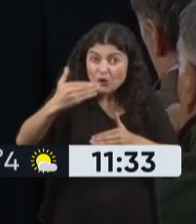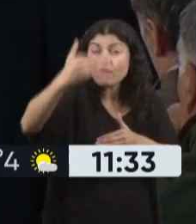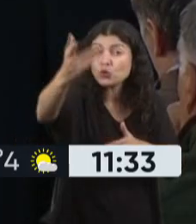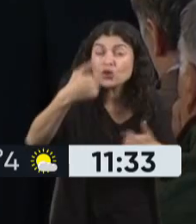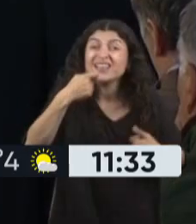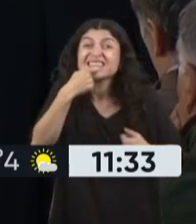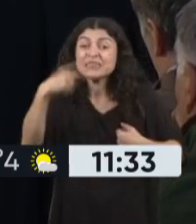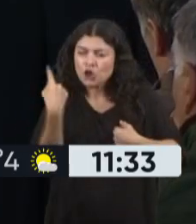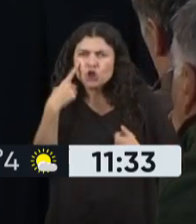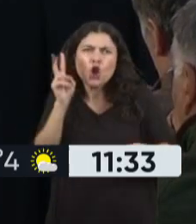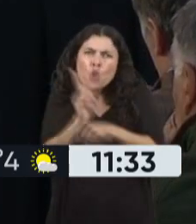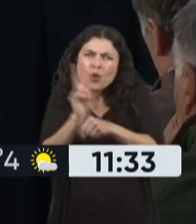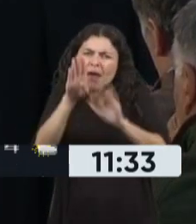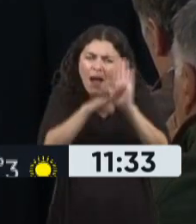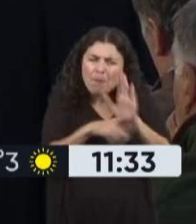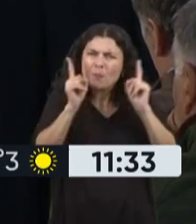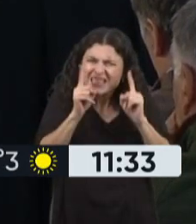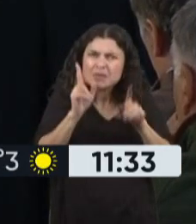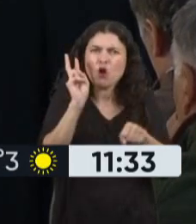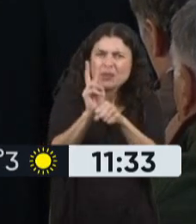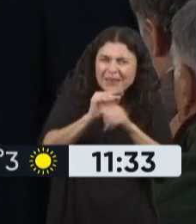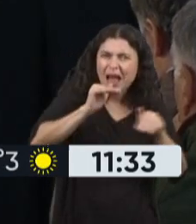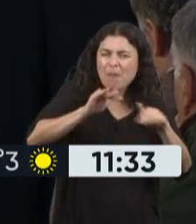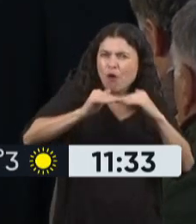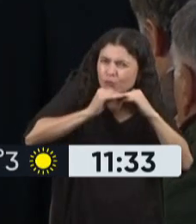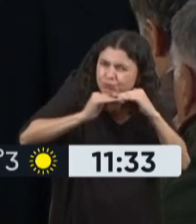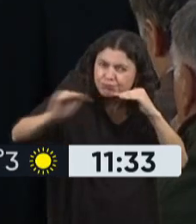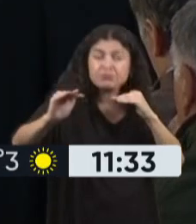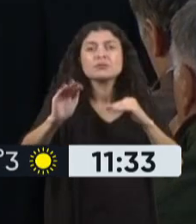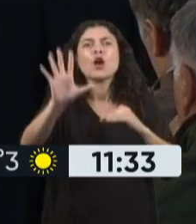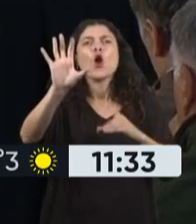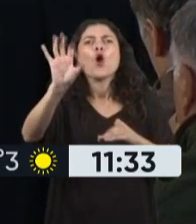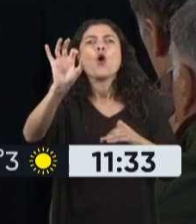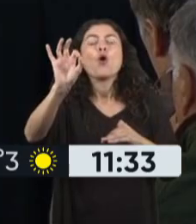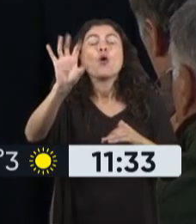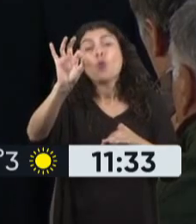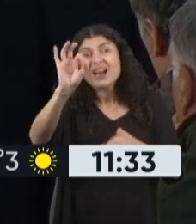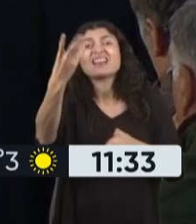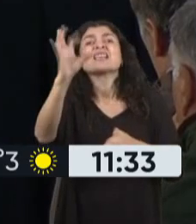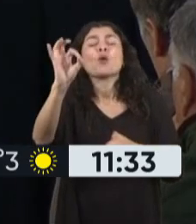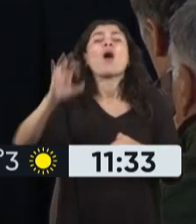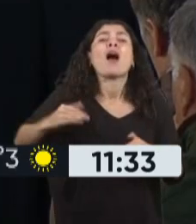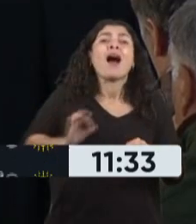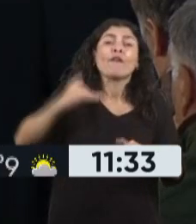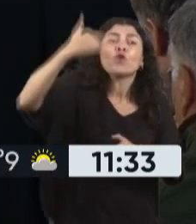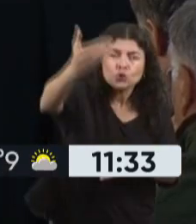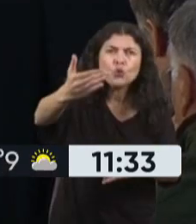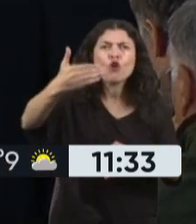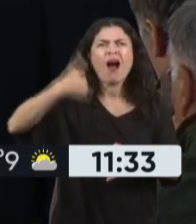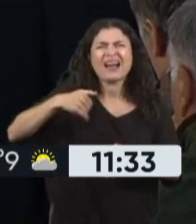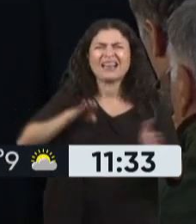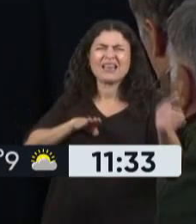ideas. Y a veces hay gente que dice, no, bueno, pero eso es mucho tiempo. Miren, lo más